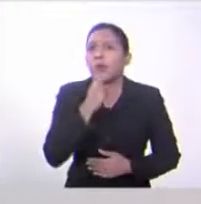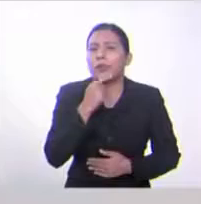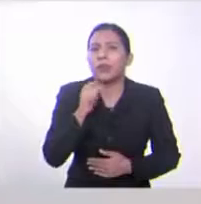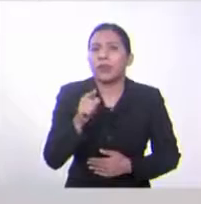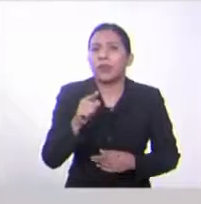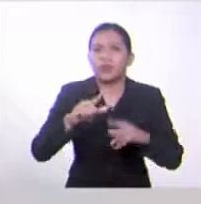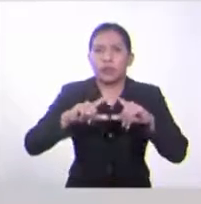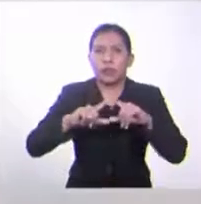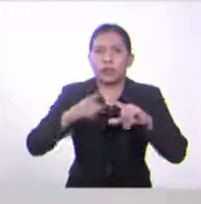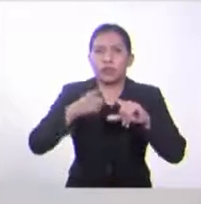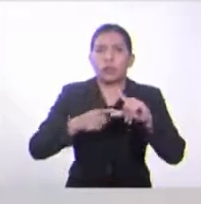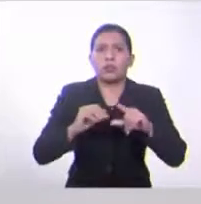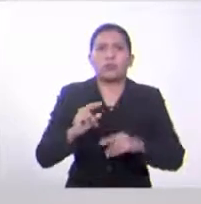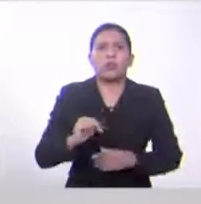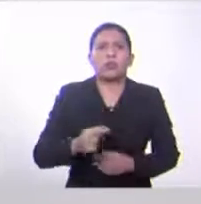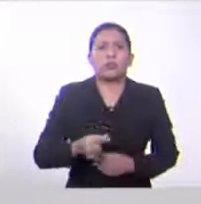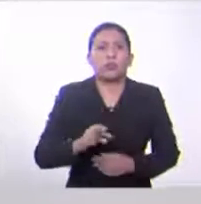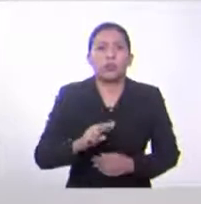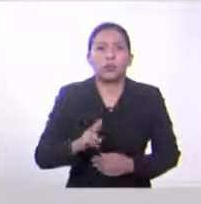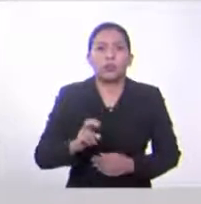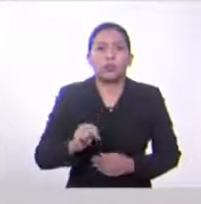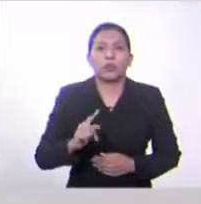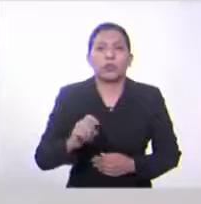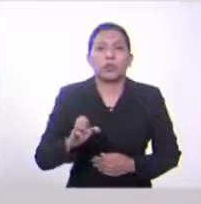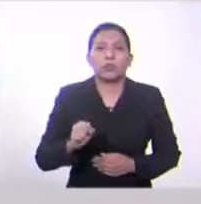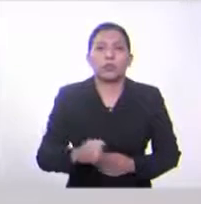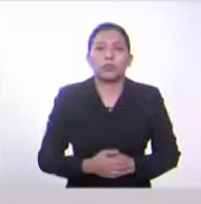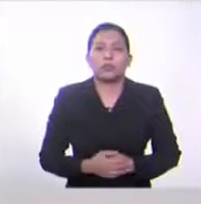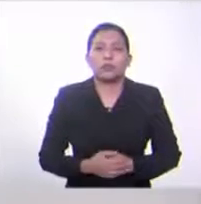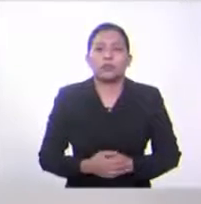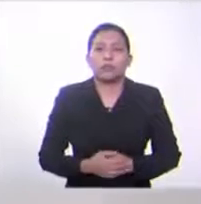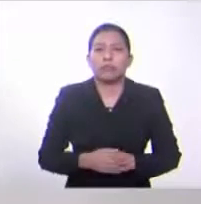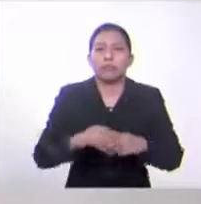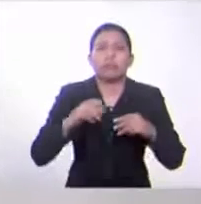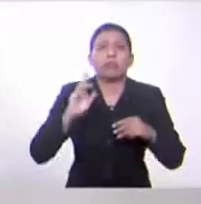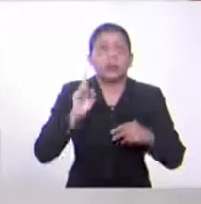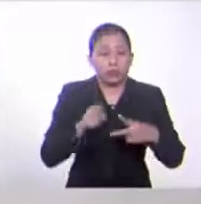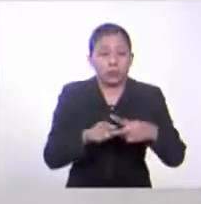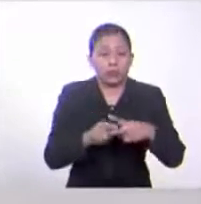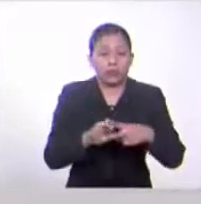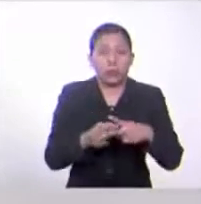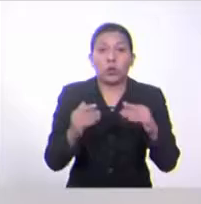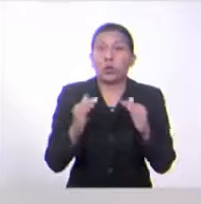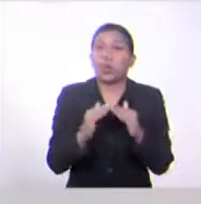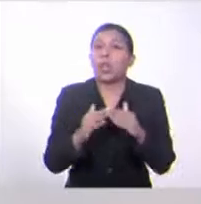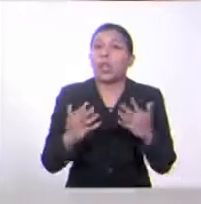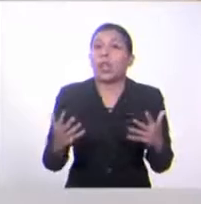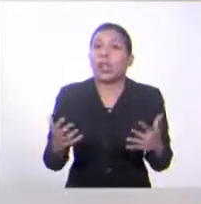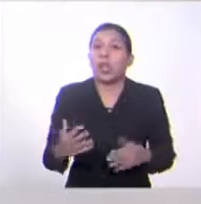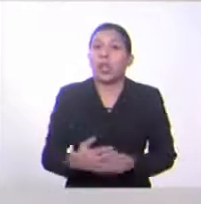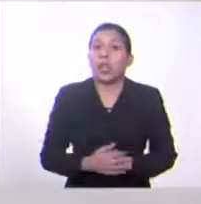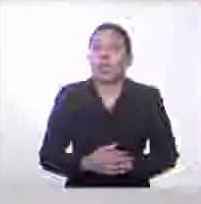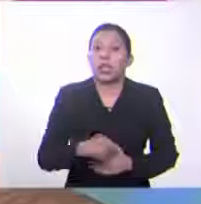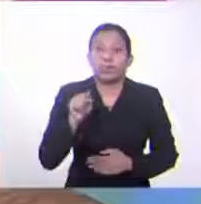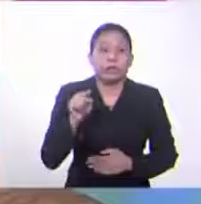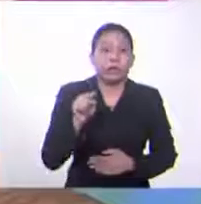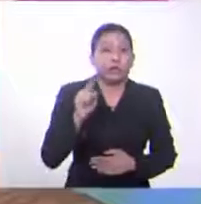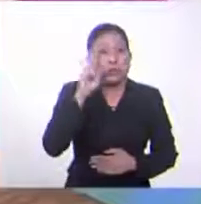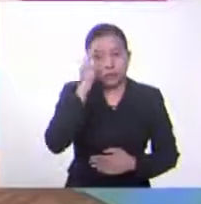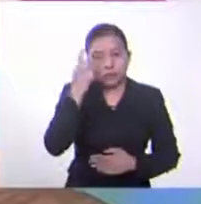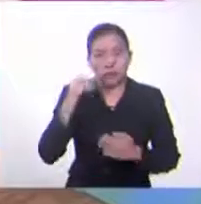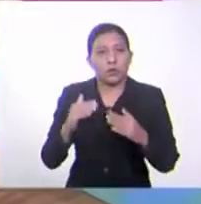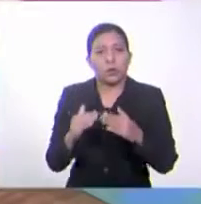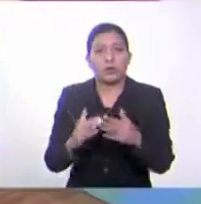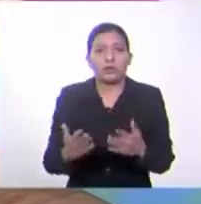congruentes y sus ángulos correspondientes iguales, por ahí nos puede salir esta igualdad que estamos